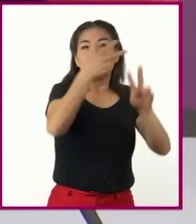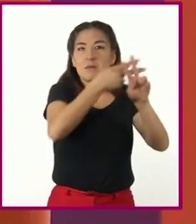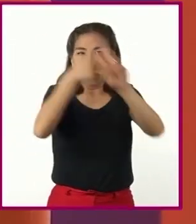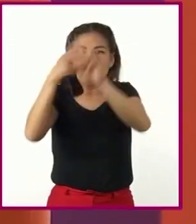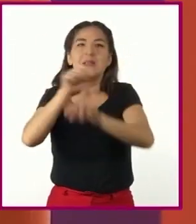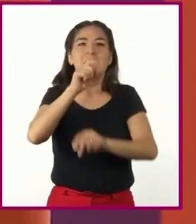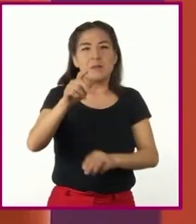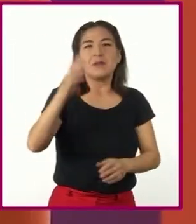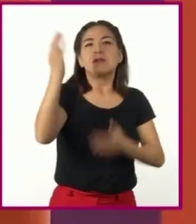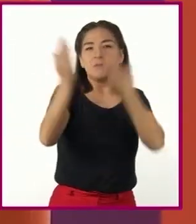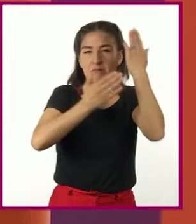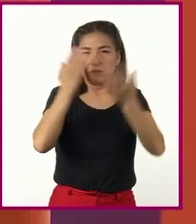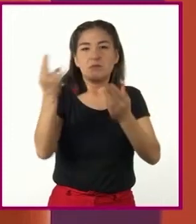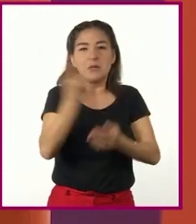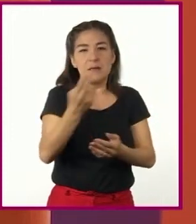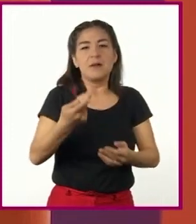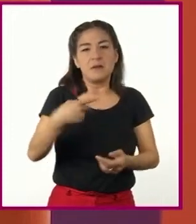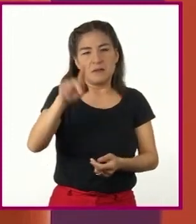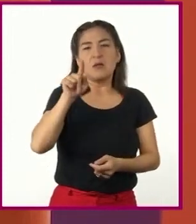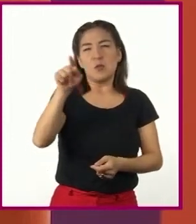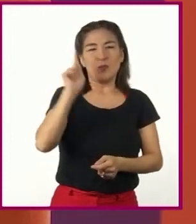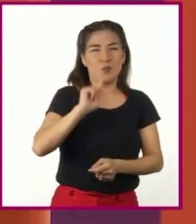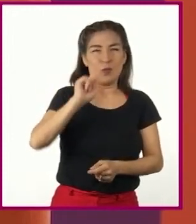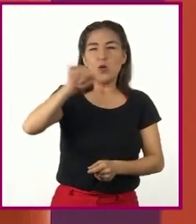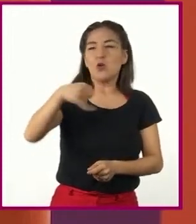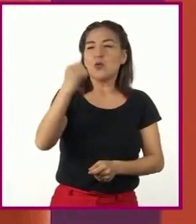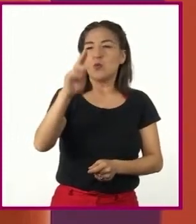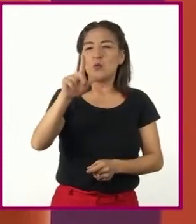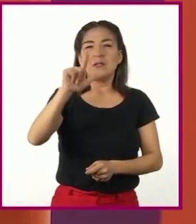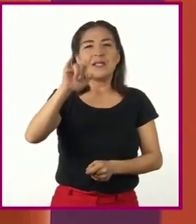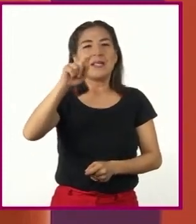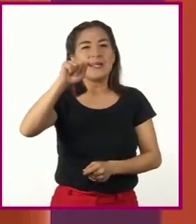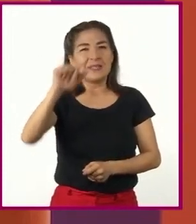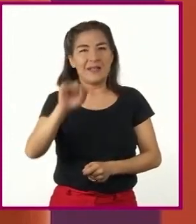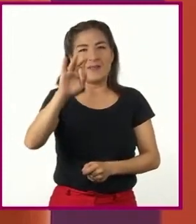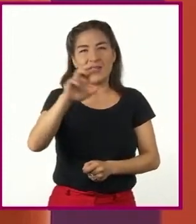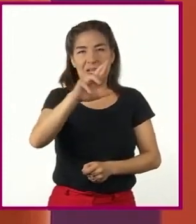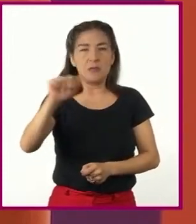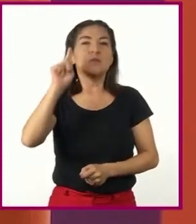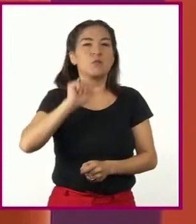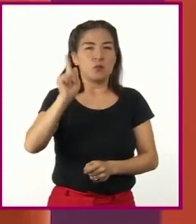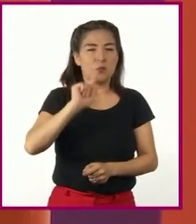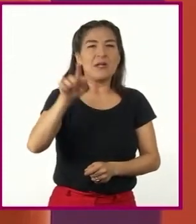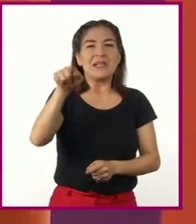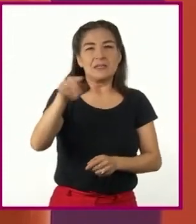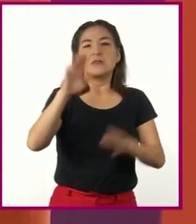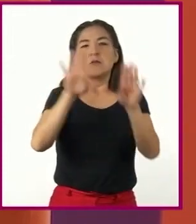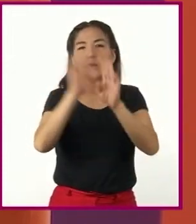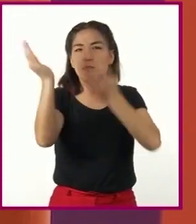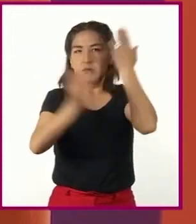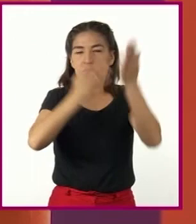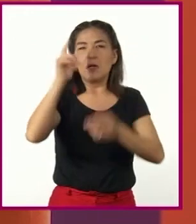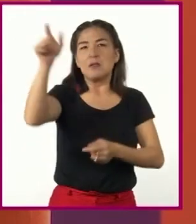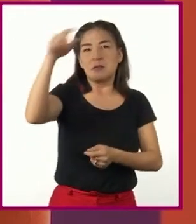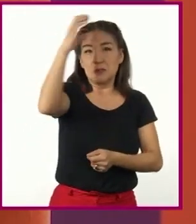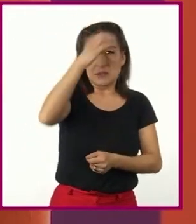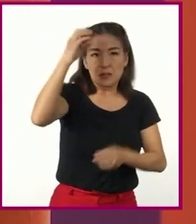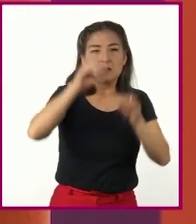necesita mucho. Bueno, Julieta Fierro, que es una de las grandes divulgadoras de la ciencia, eso hace. O